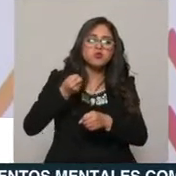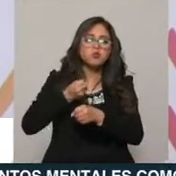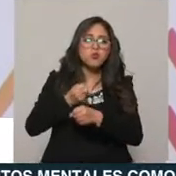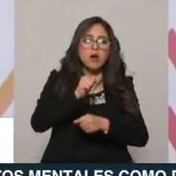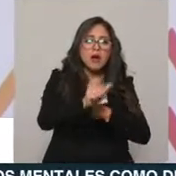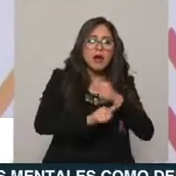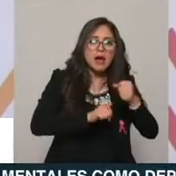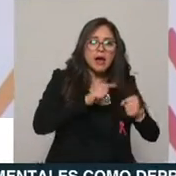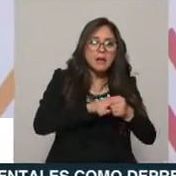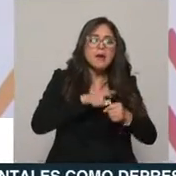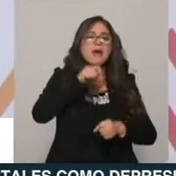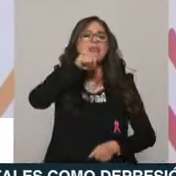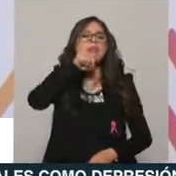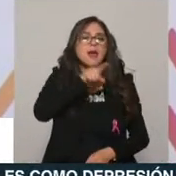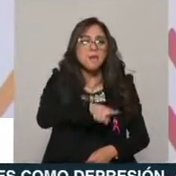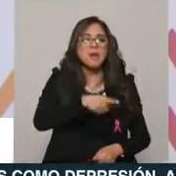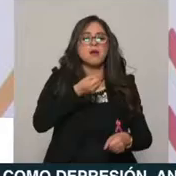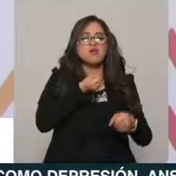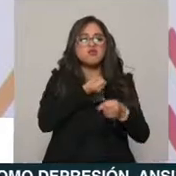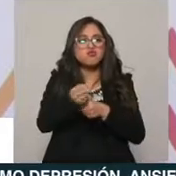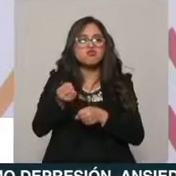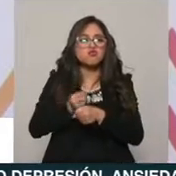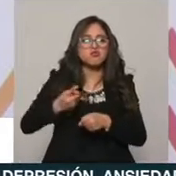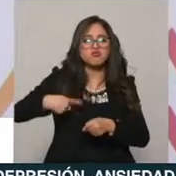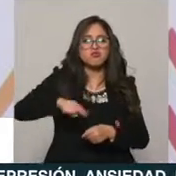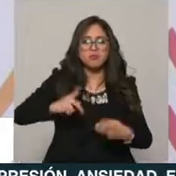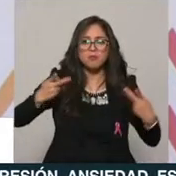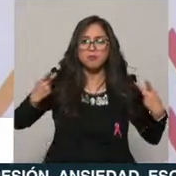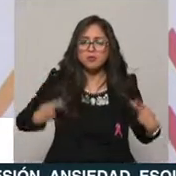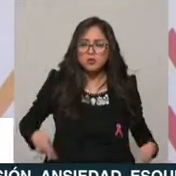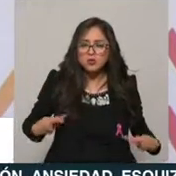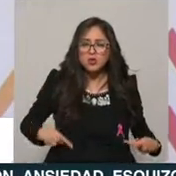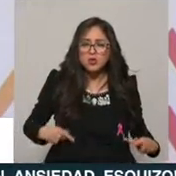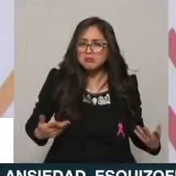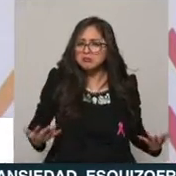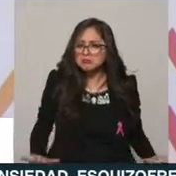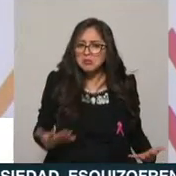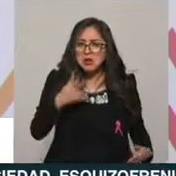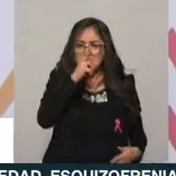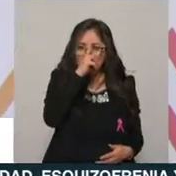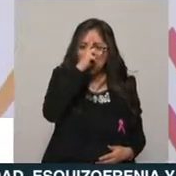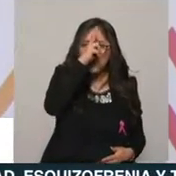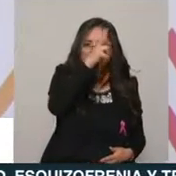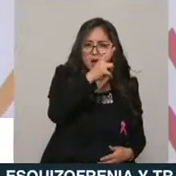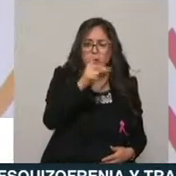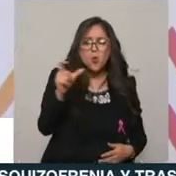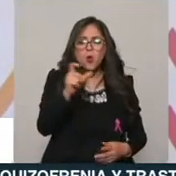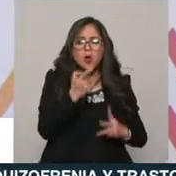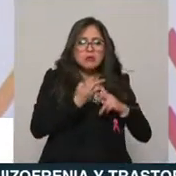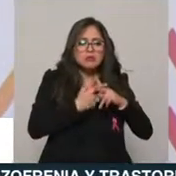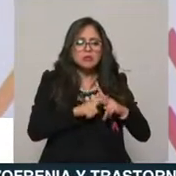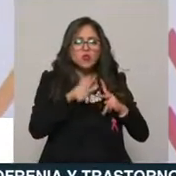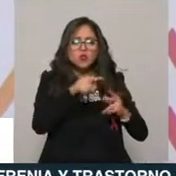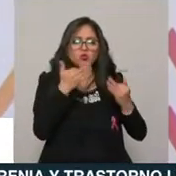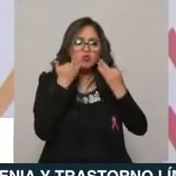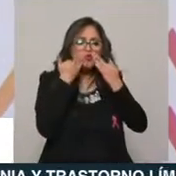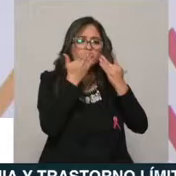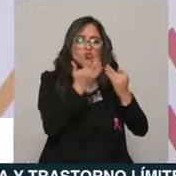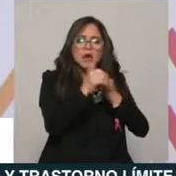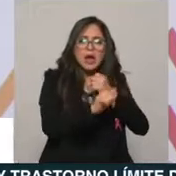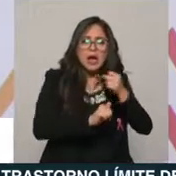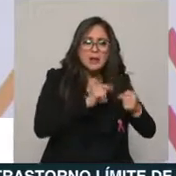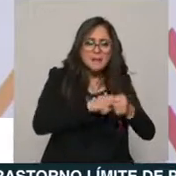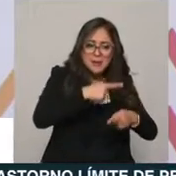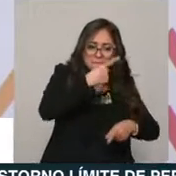las personas. La violencia se genera a veces de inicio frente a los animales y después